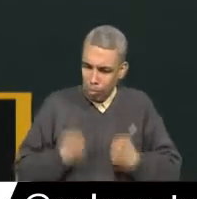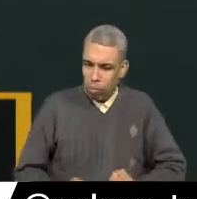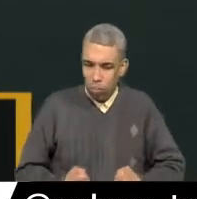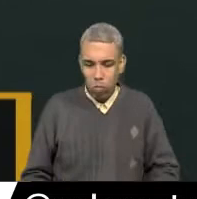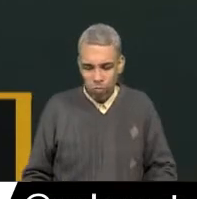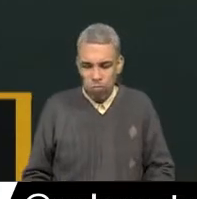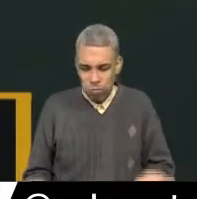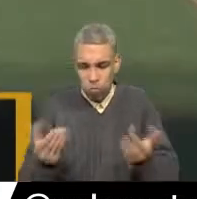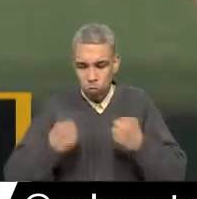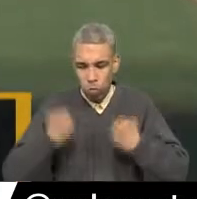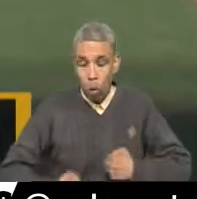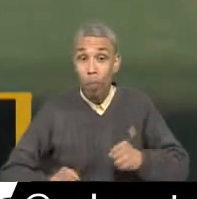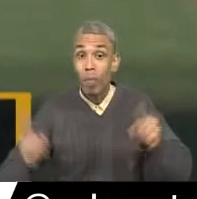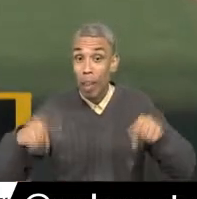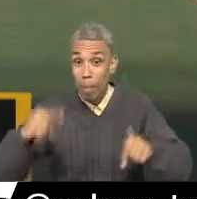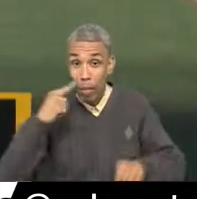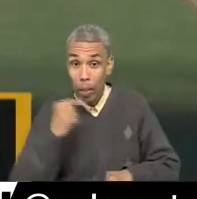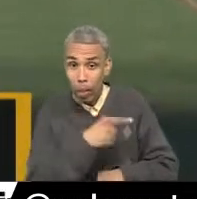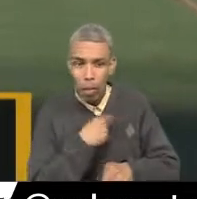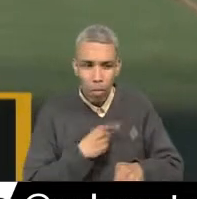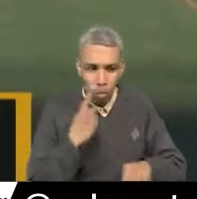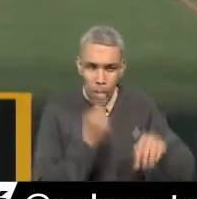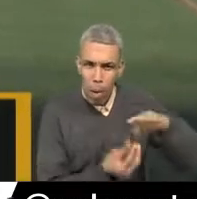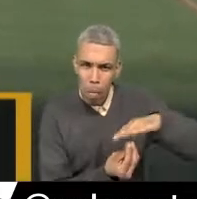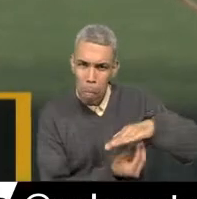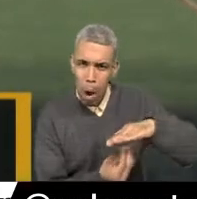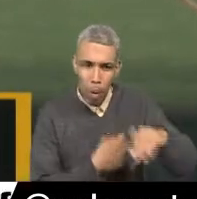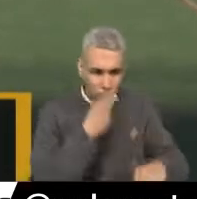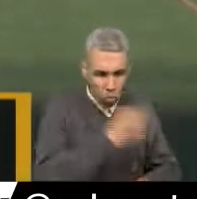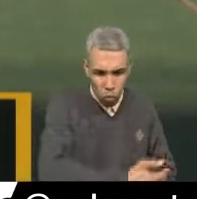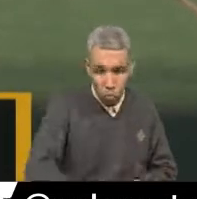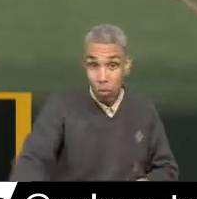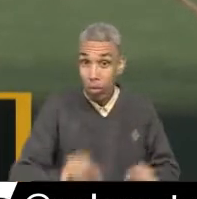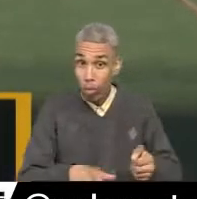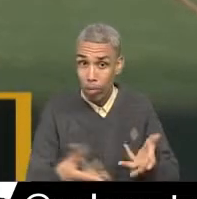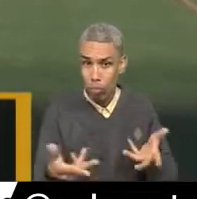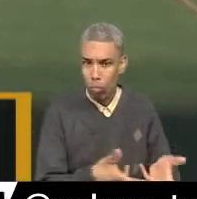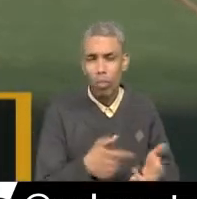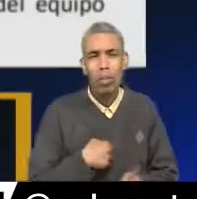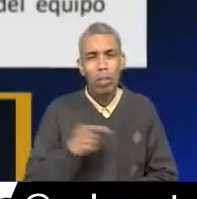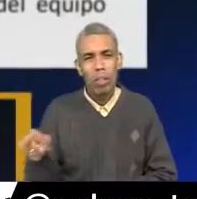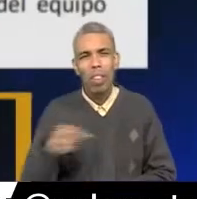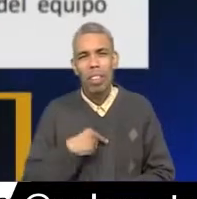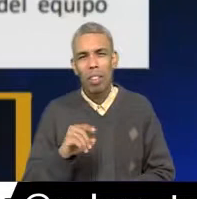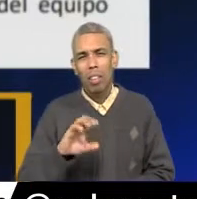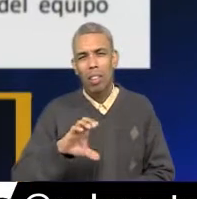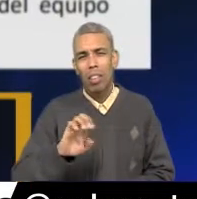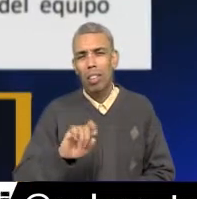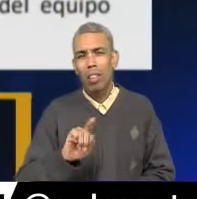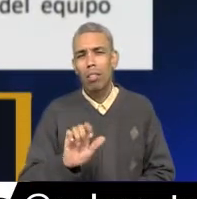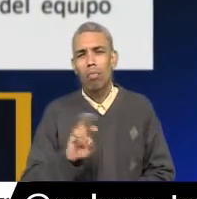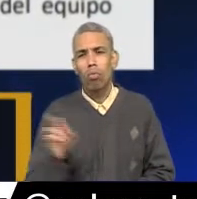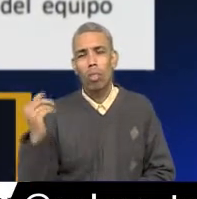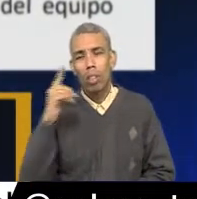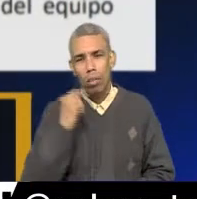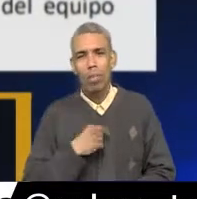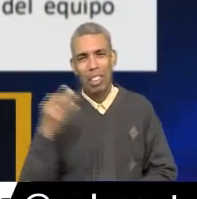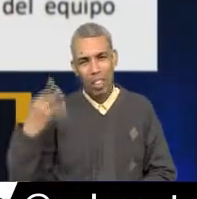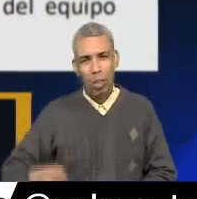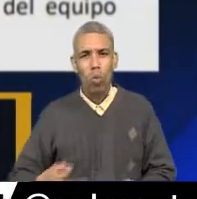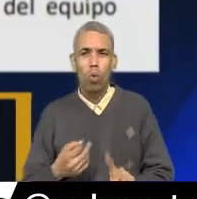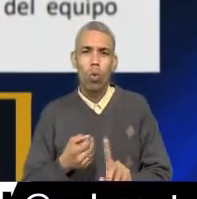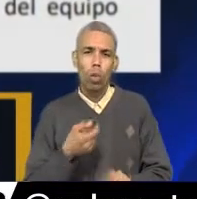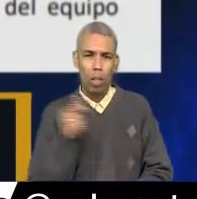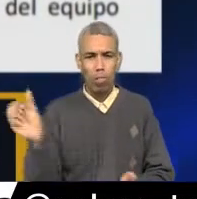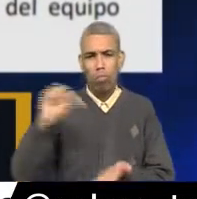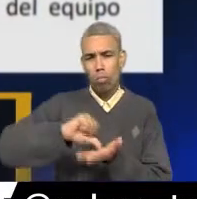relevancia a las divisiones menores. César Torres es un caleño de 42 años, quien ha sido entrenador de Universitario de Popayán, Centauros y del